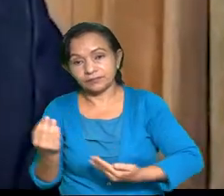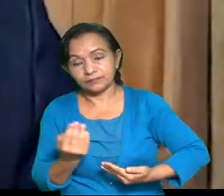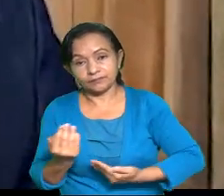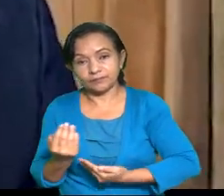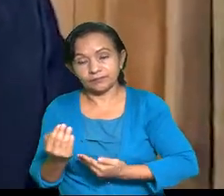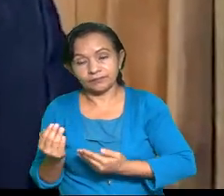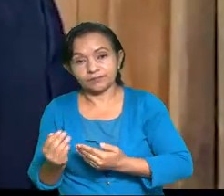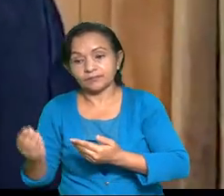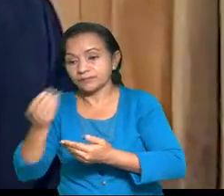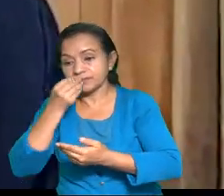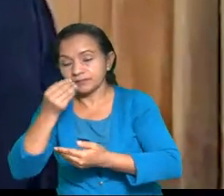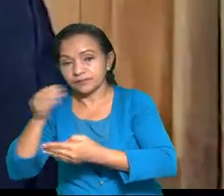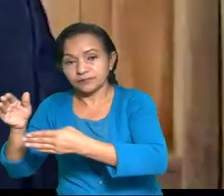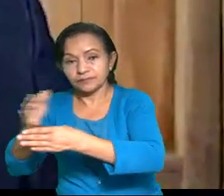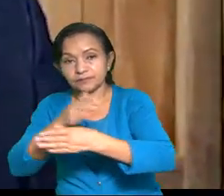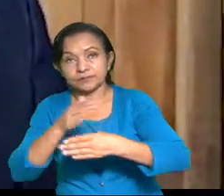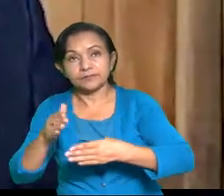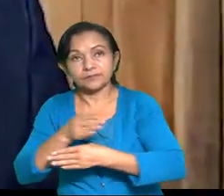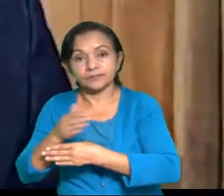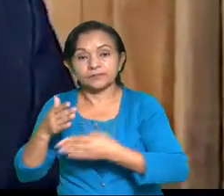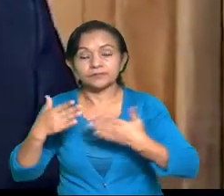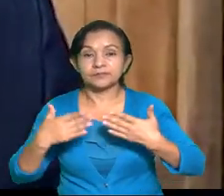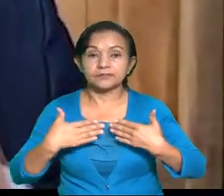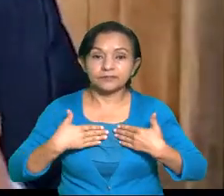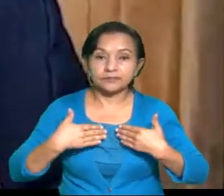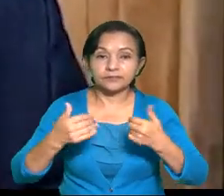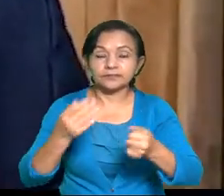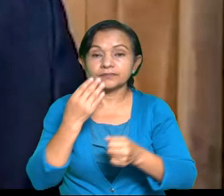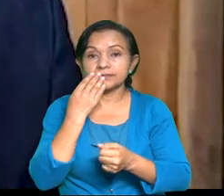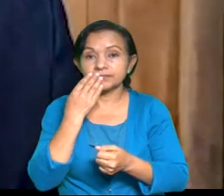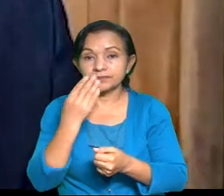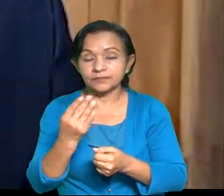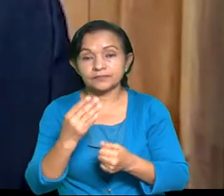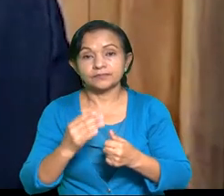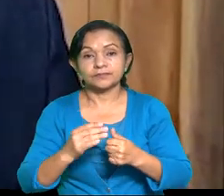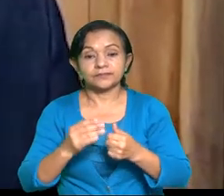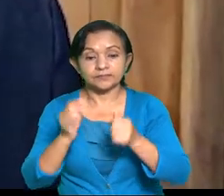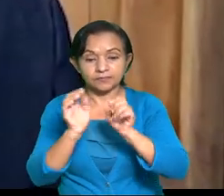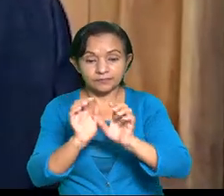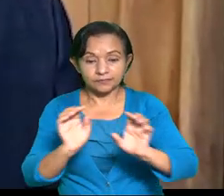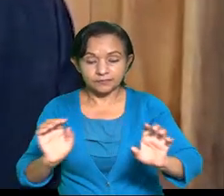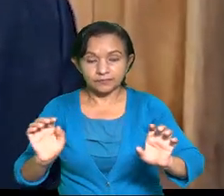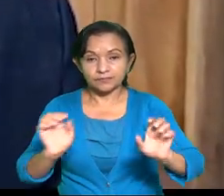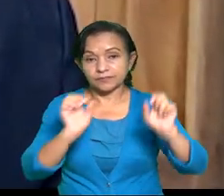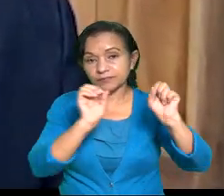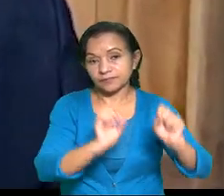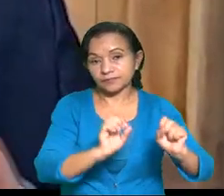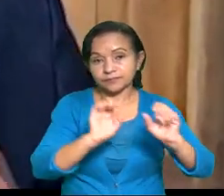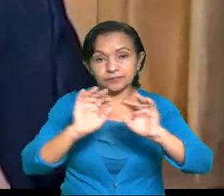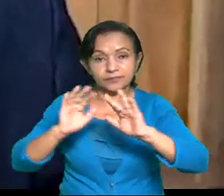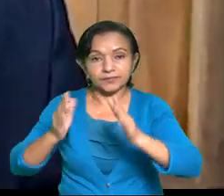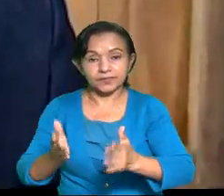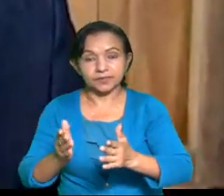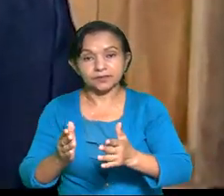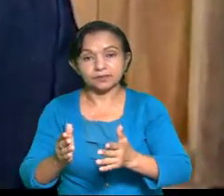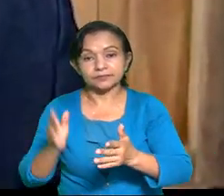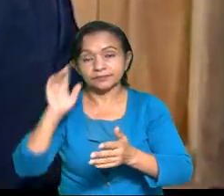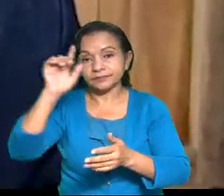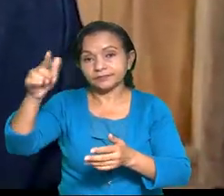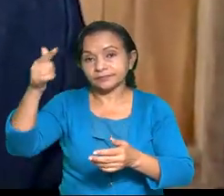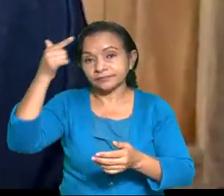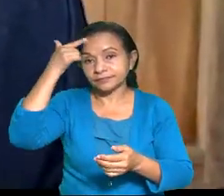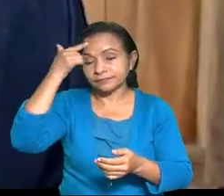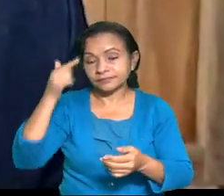más alimentos que sean sanos, saludables para el niño o la niña. Nuestro gobierno